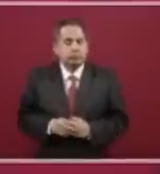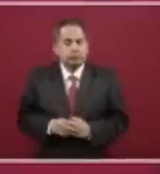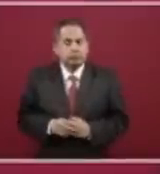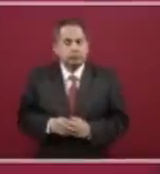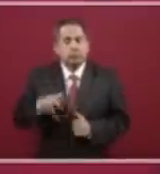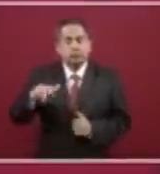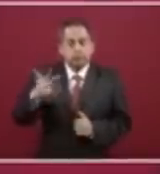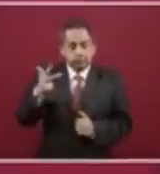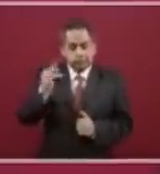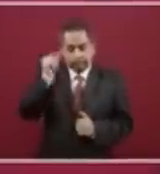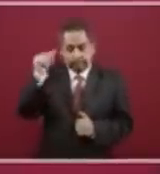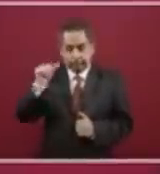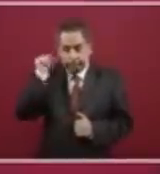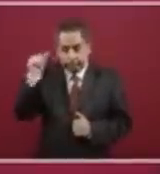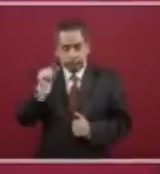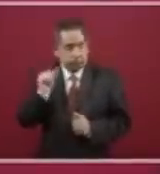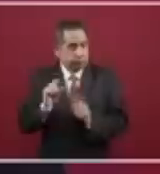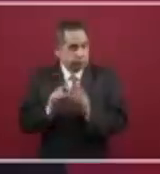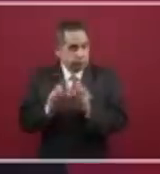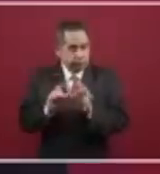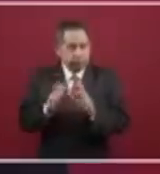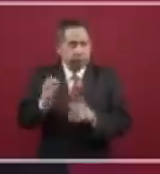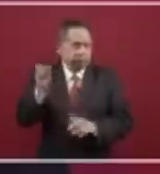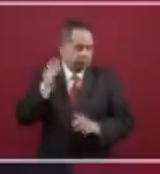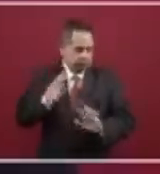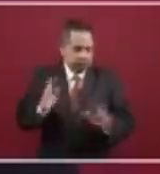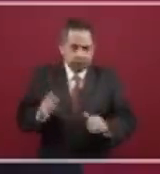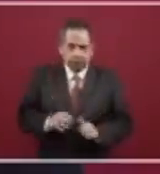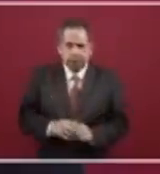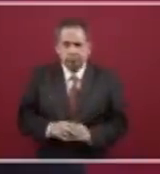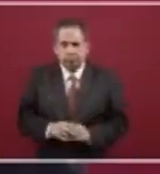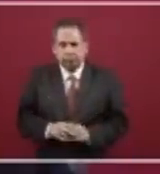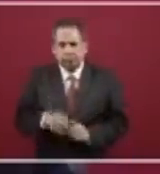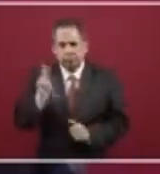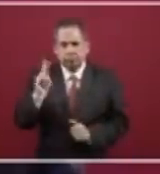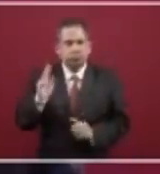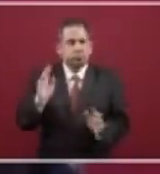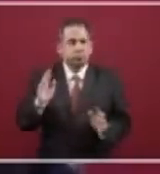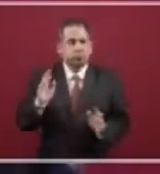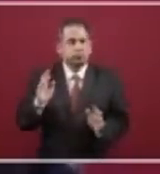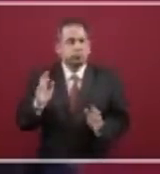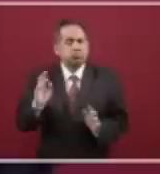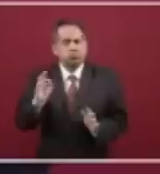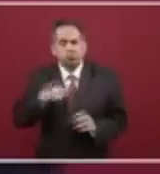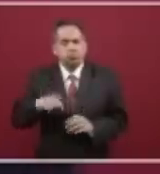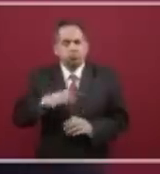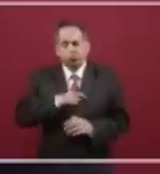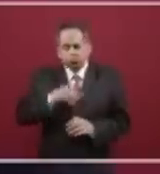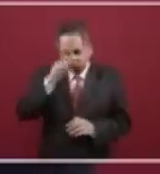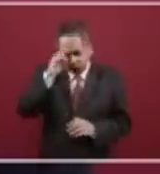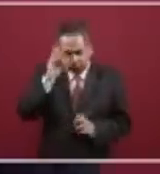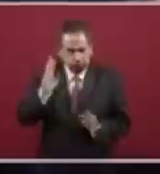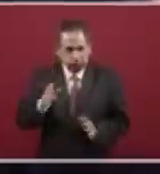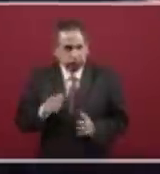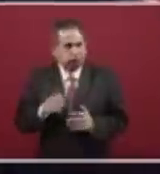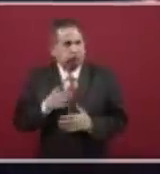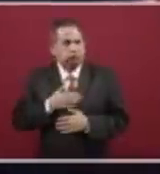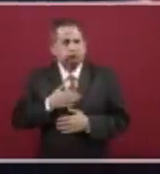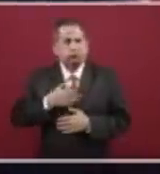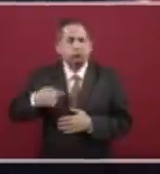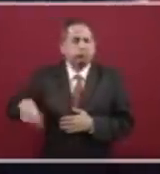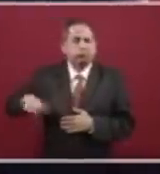el 13 de abril sin embargo nosotros estamos en la mejor